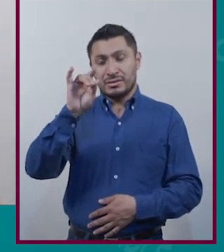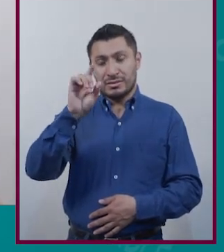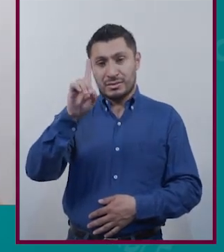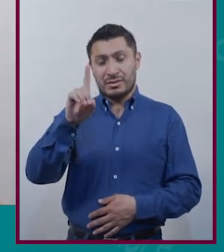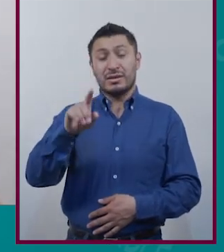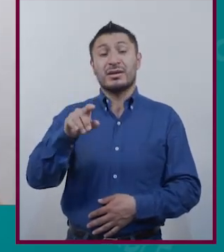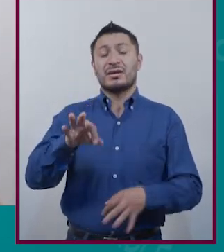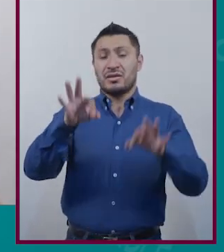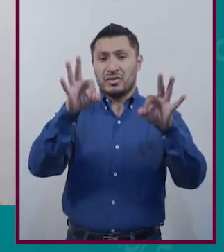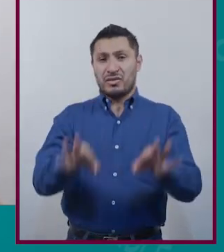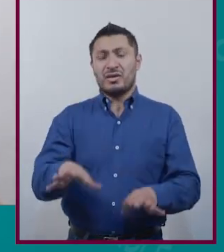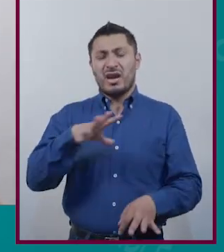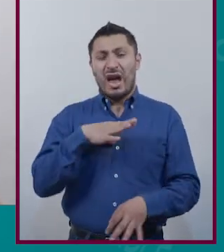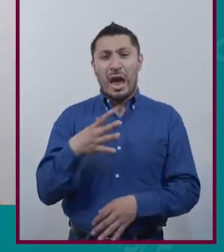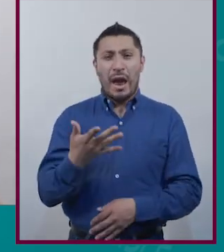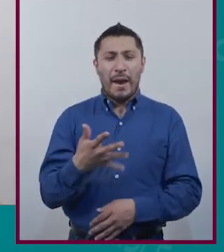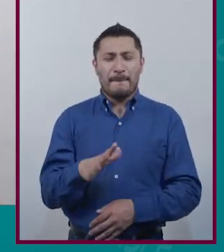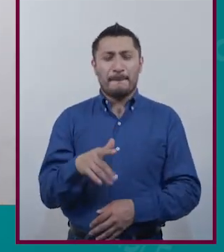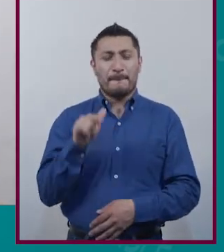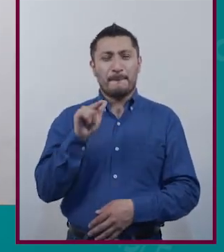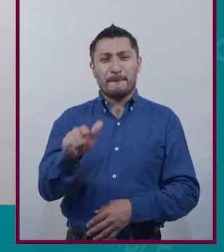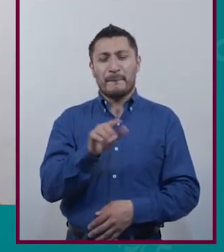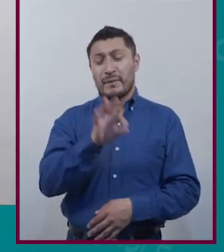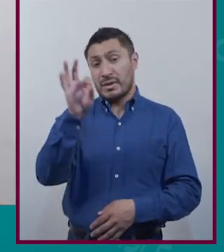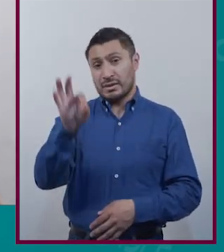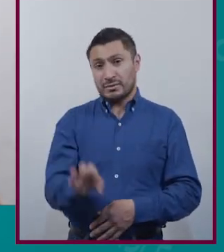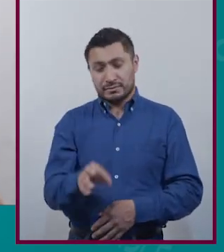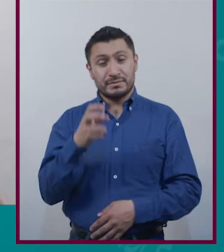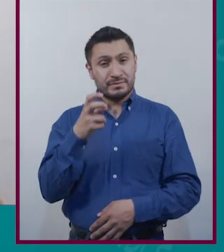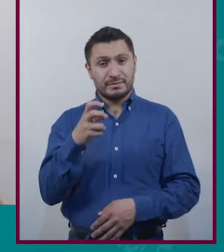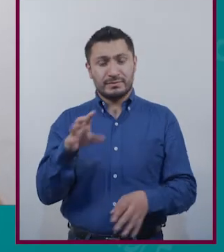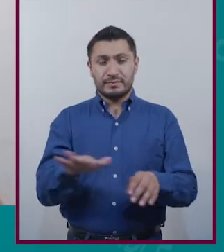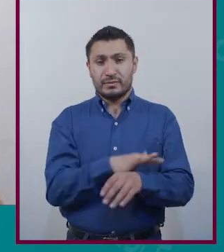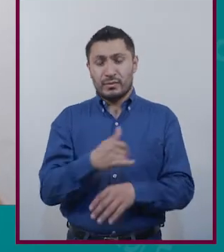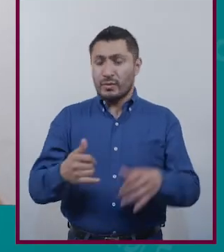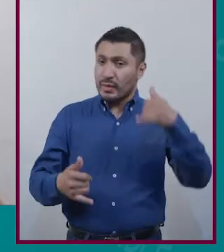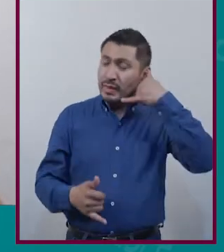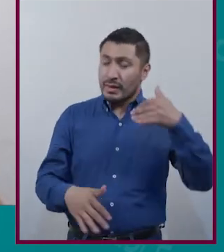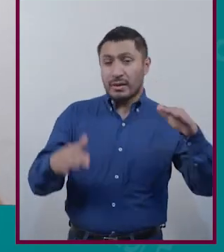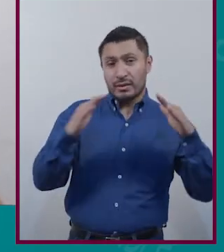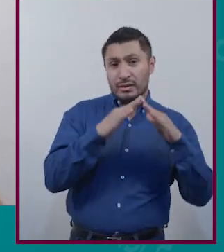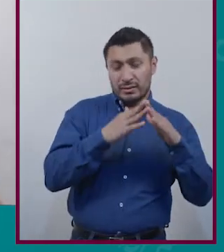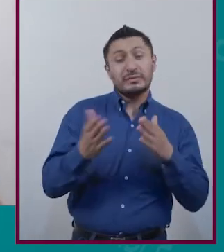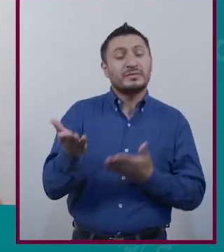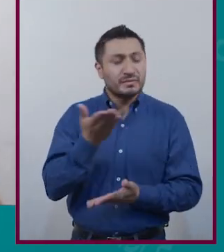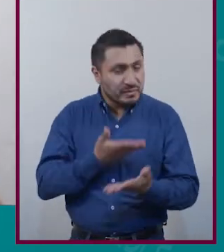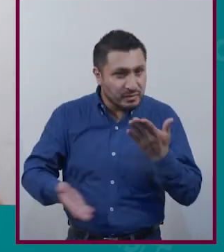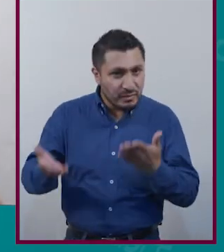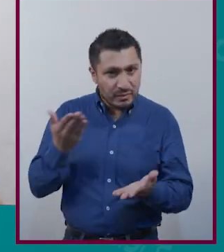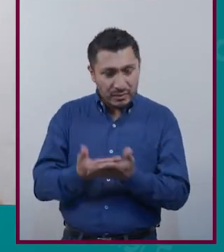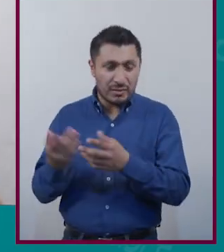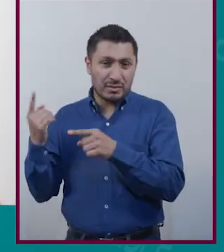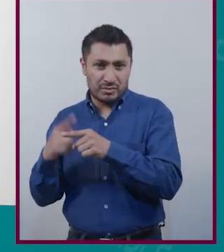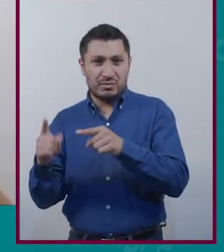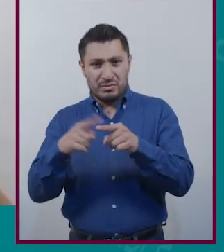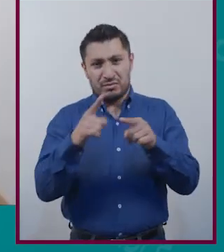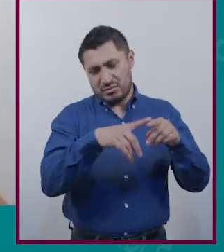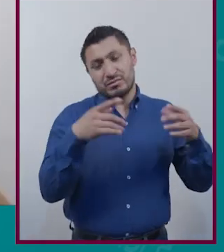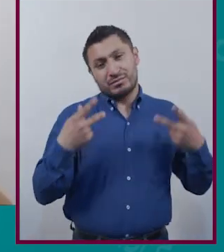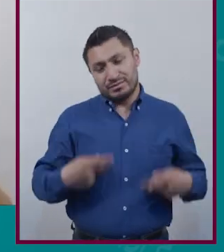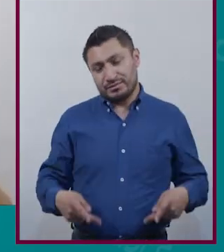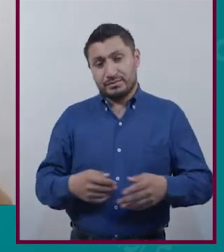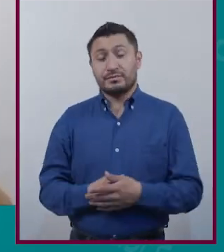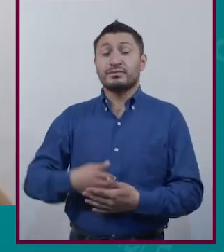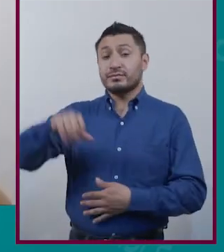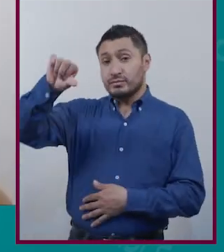del 17%, ¿sí? Porque claro, una línea fija la compartimos varias personas.